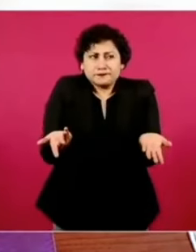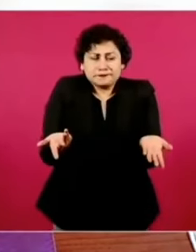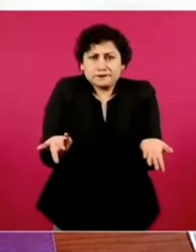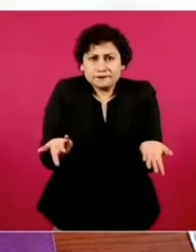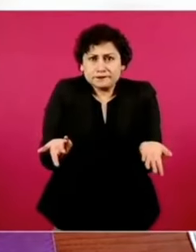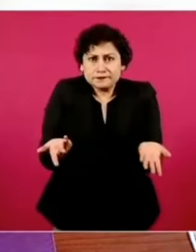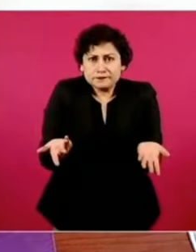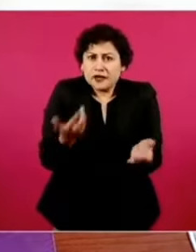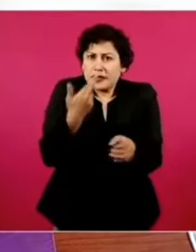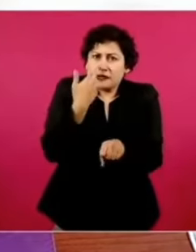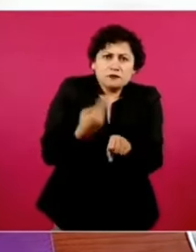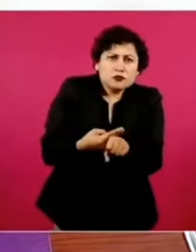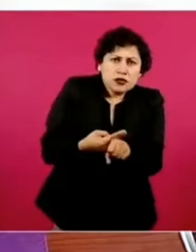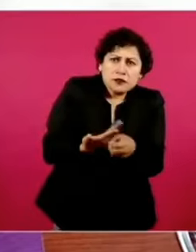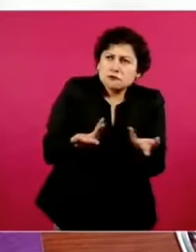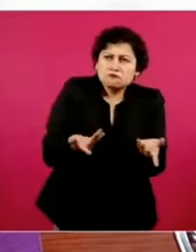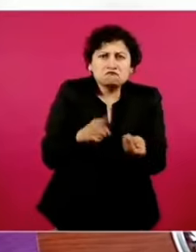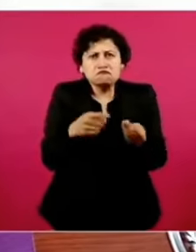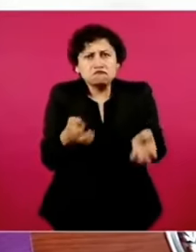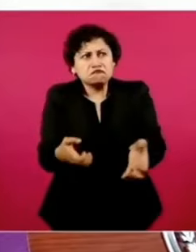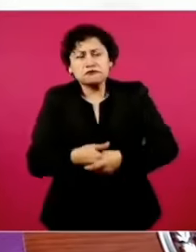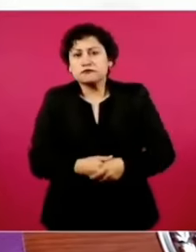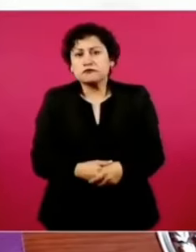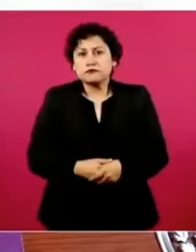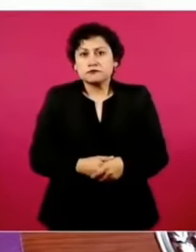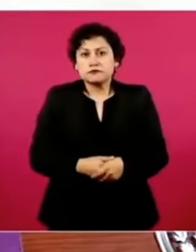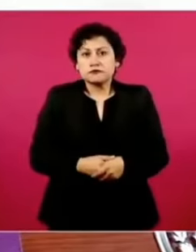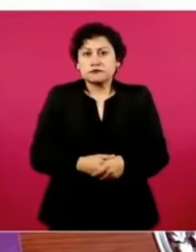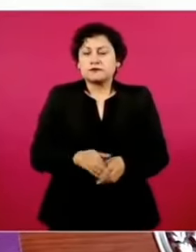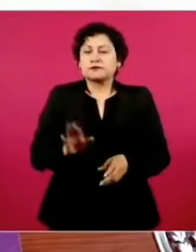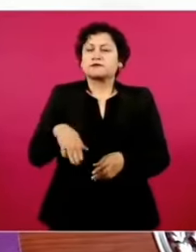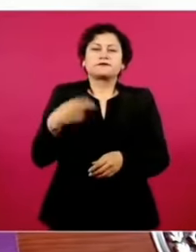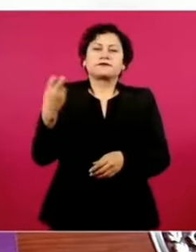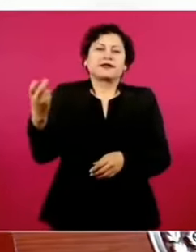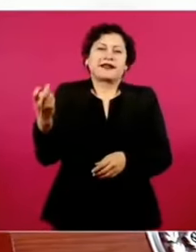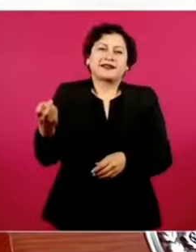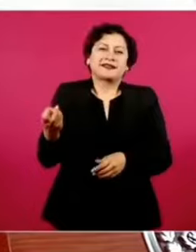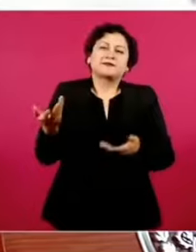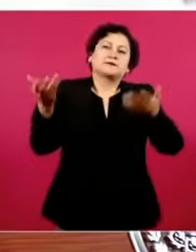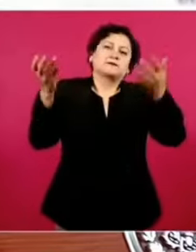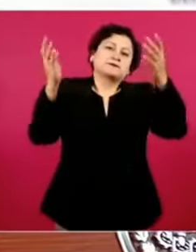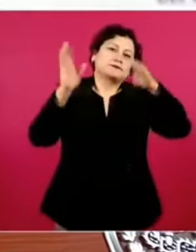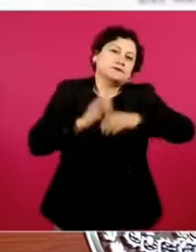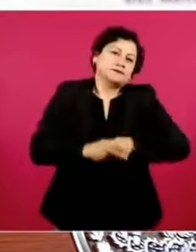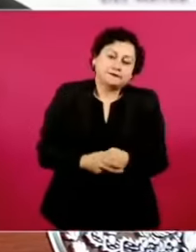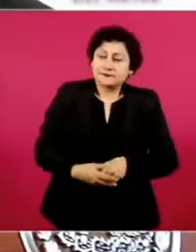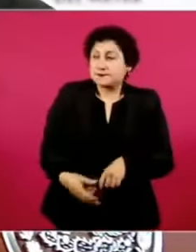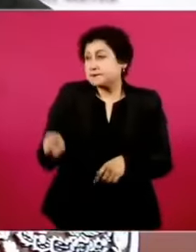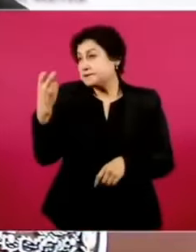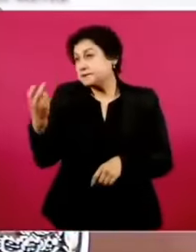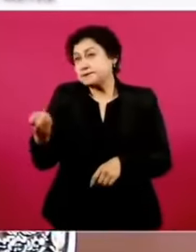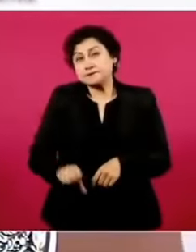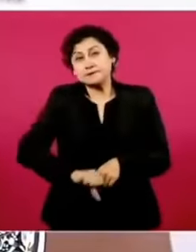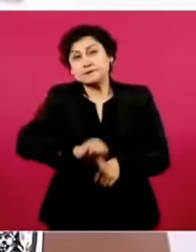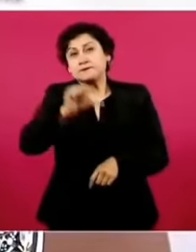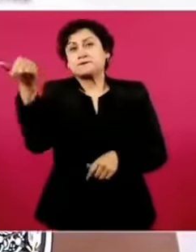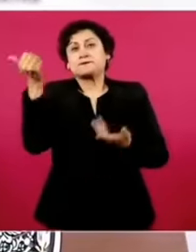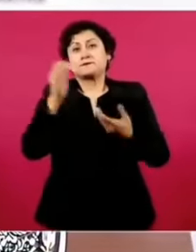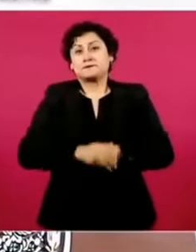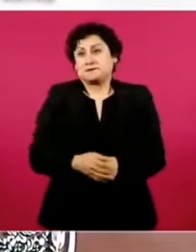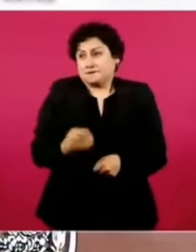la responsabilidad? No, esto no, este es otro. Esto es para ponerlo en un